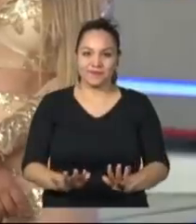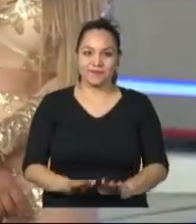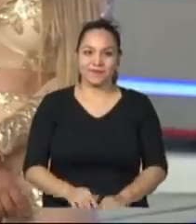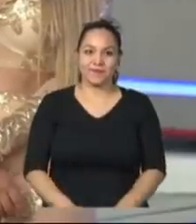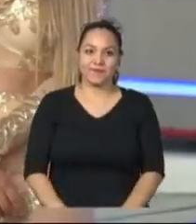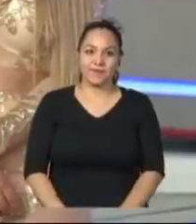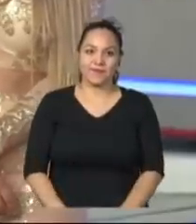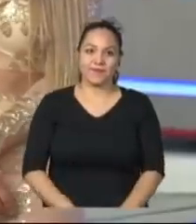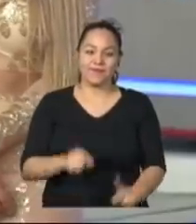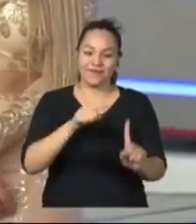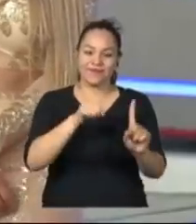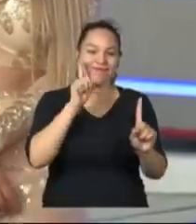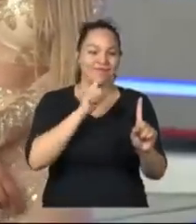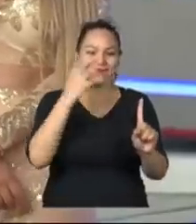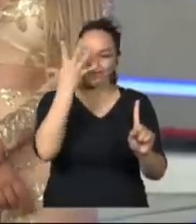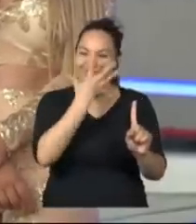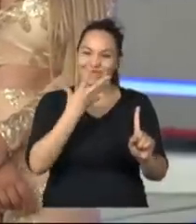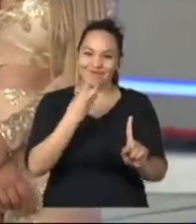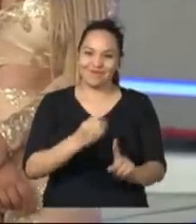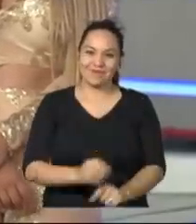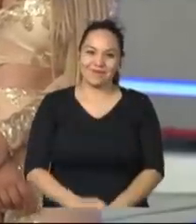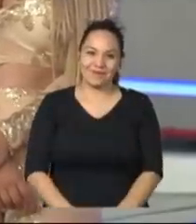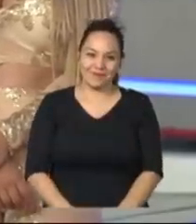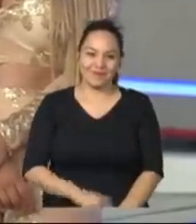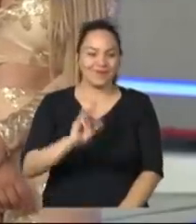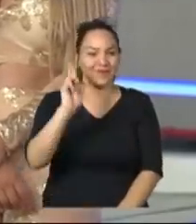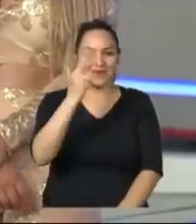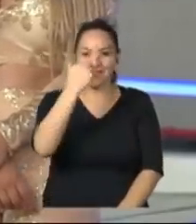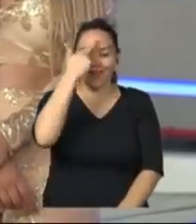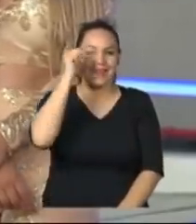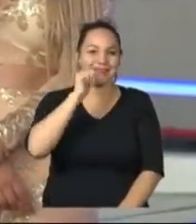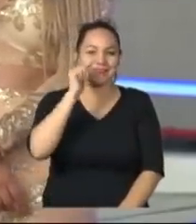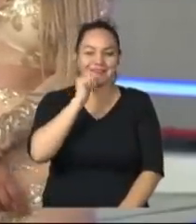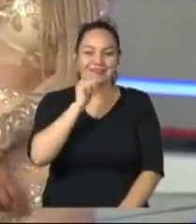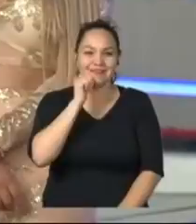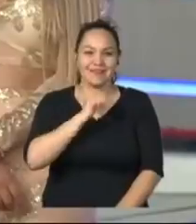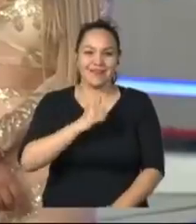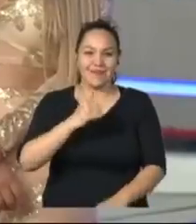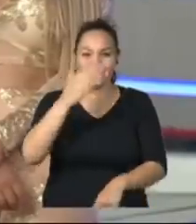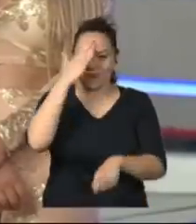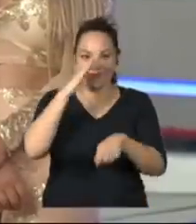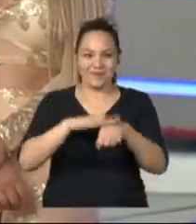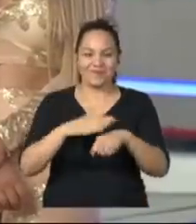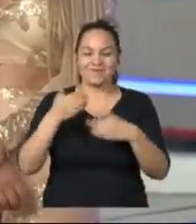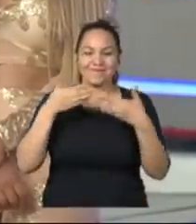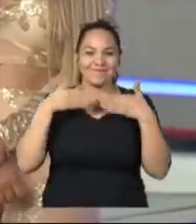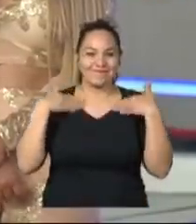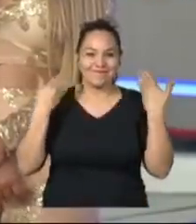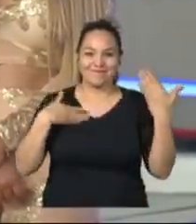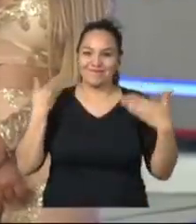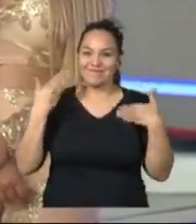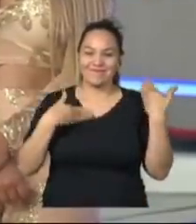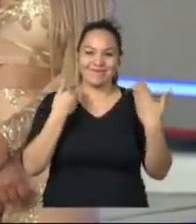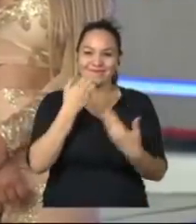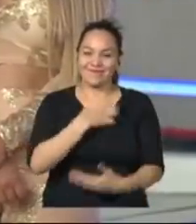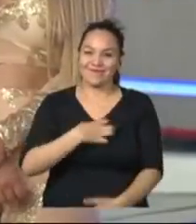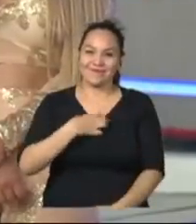Esta hermosa joven, que la recordaremos siempre tan alegre, tan contenta y tan feliz.